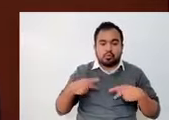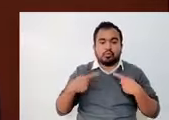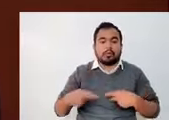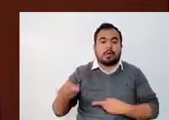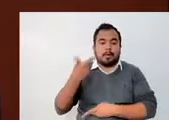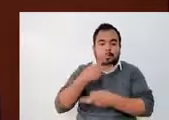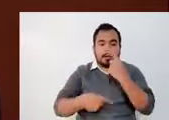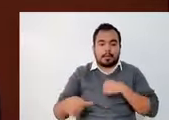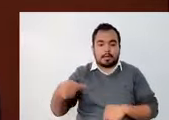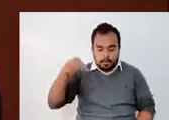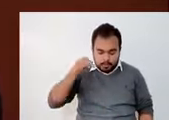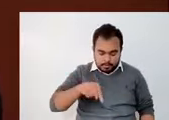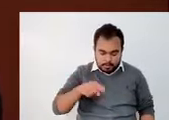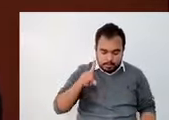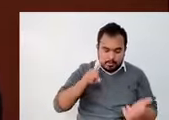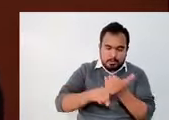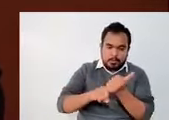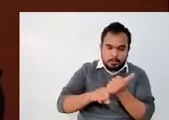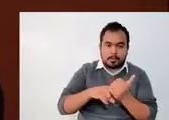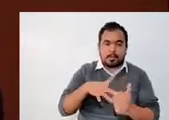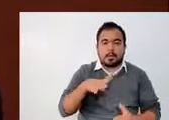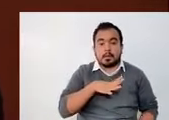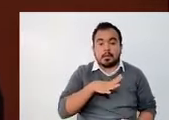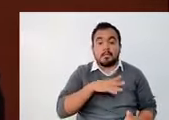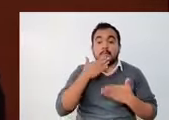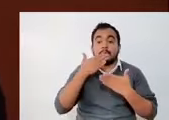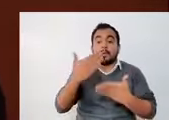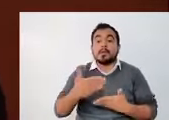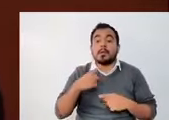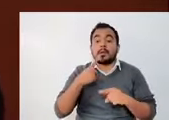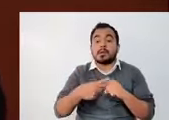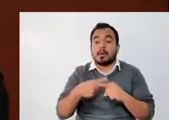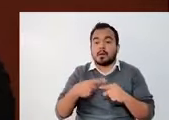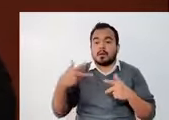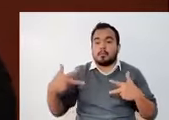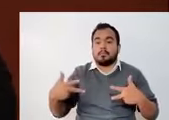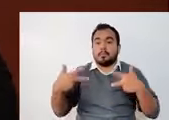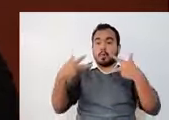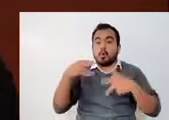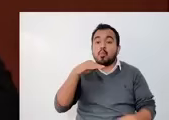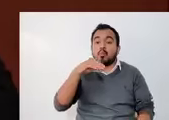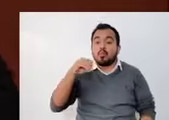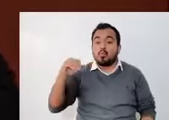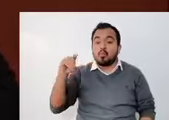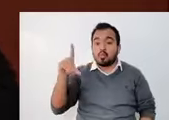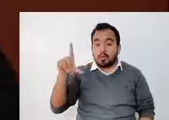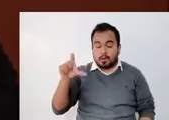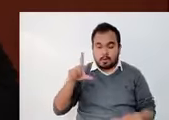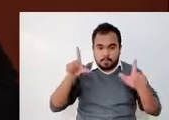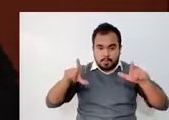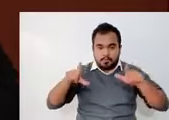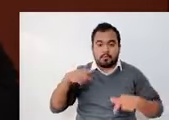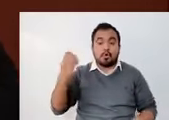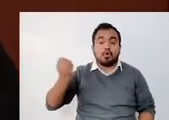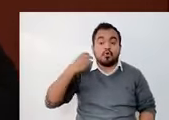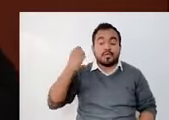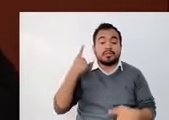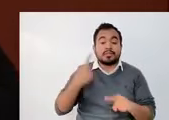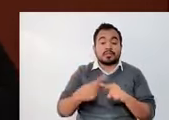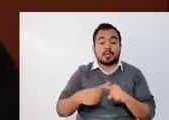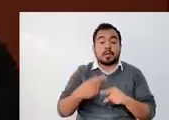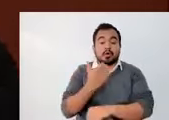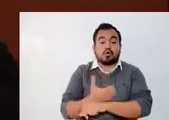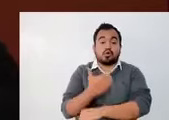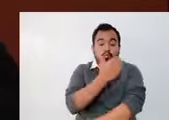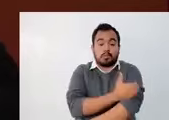también la bienvenida a quienes nos están siguiendo por la plataforma Moodle. En esta conferencia nos acompaña el doctor